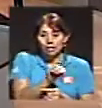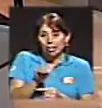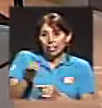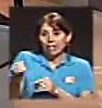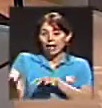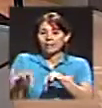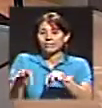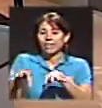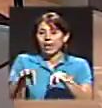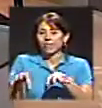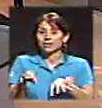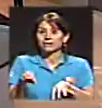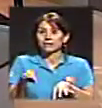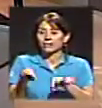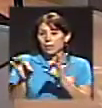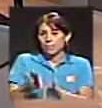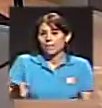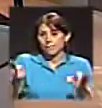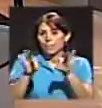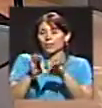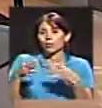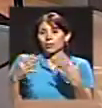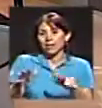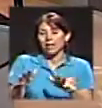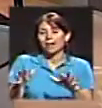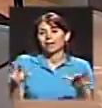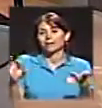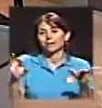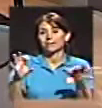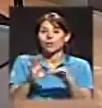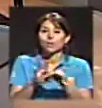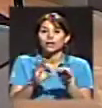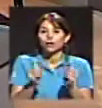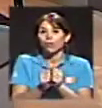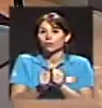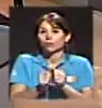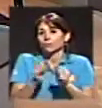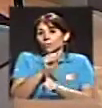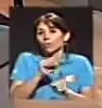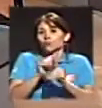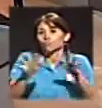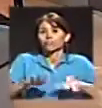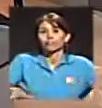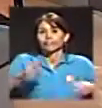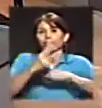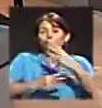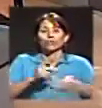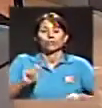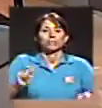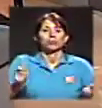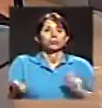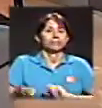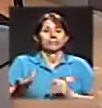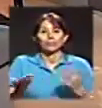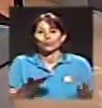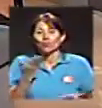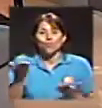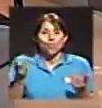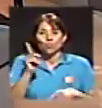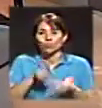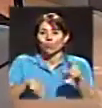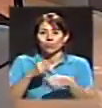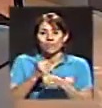consideren prioritarias de acuerdo con el mundo cambiante. O sea, no hay margen de reacción. Entonces,